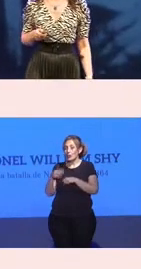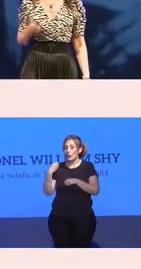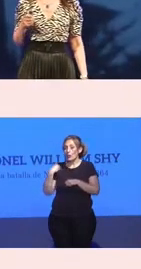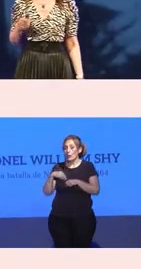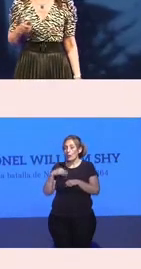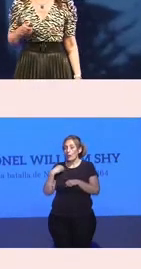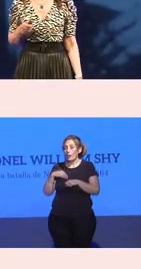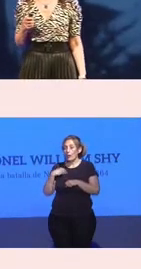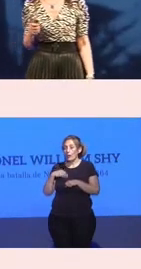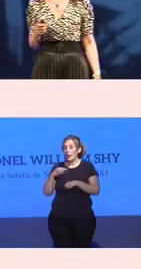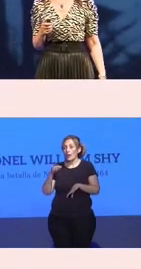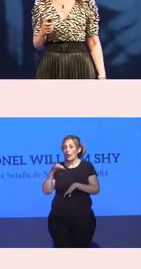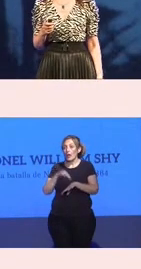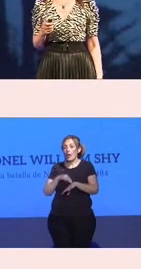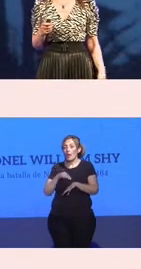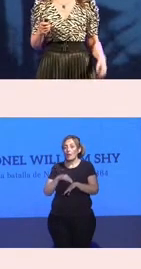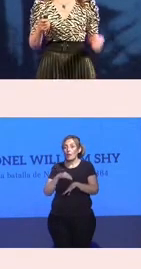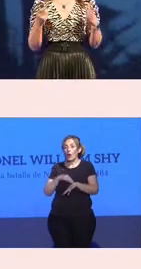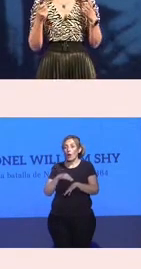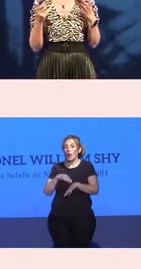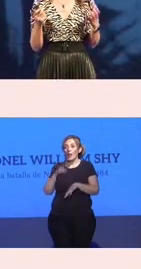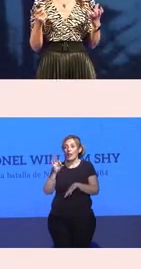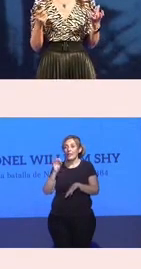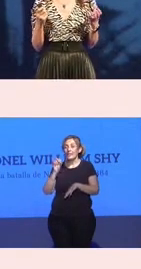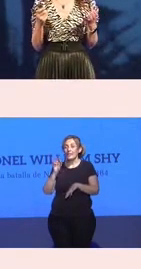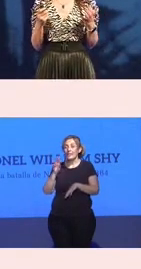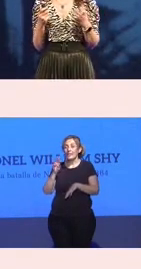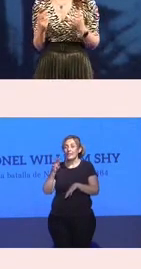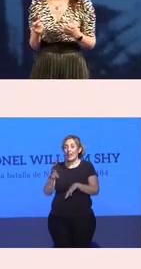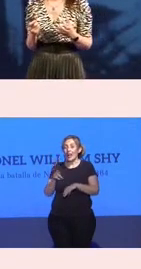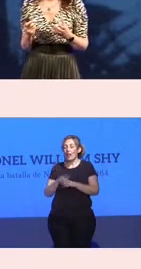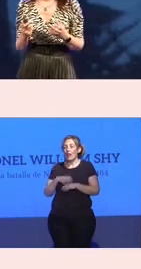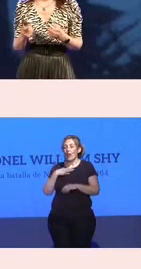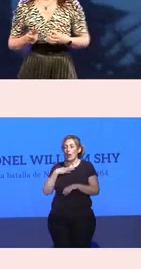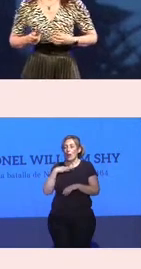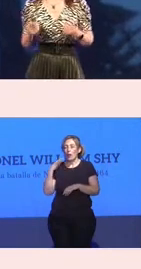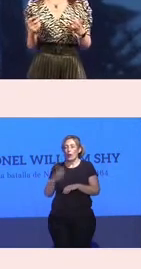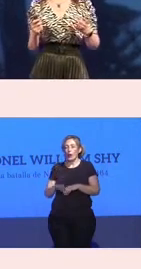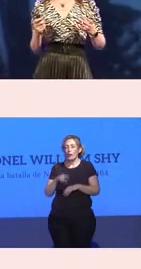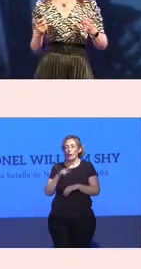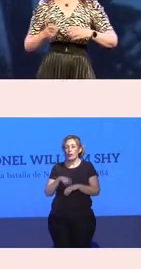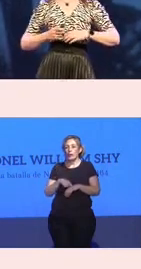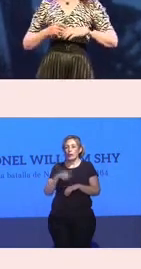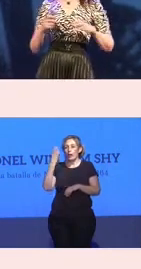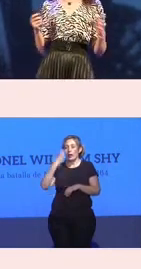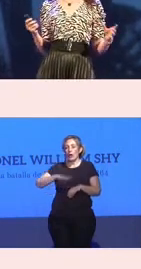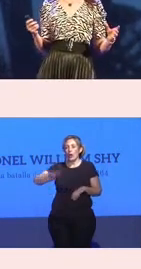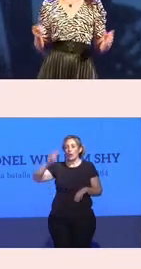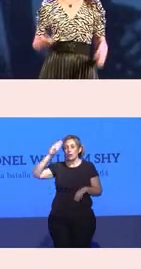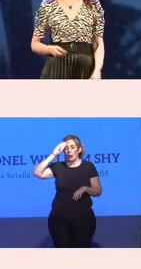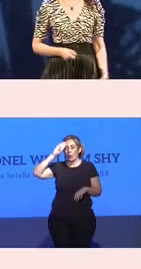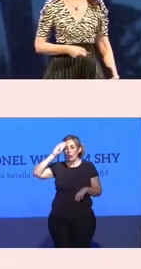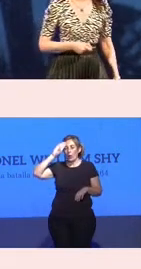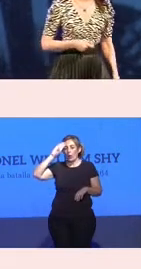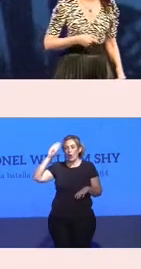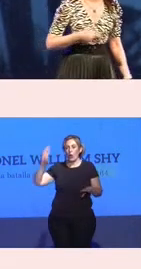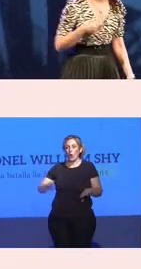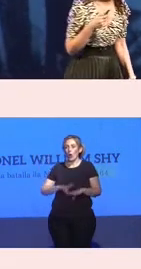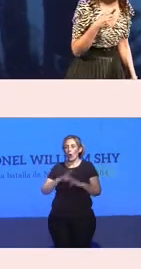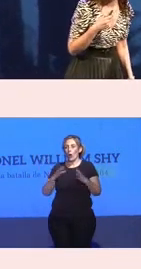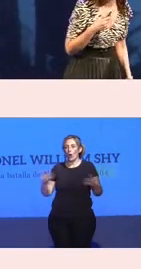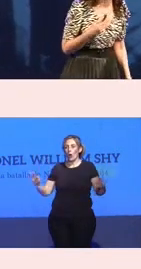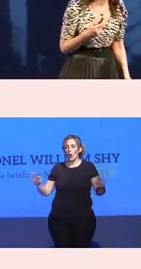mismísimo Coronel shai vamos a ver cómo es posible que un antropólogo de los más reputados del mundo se